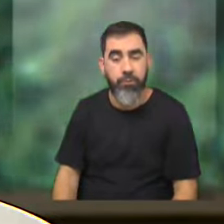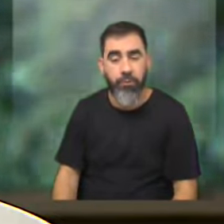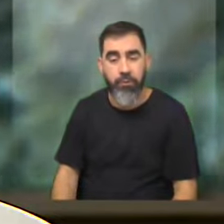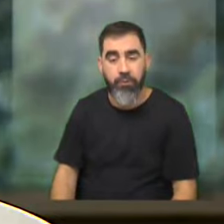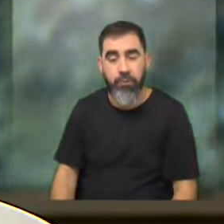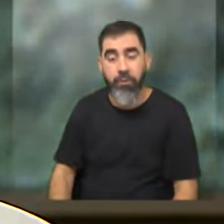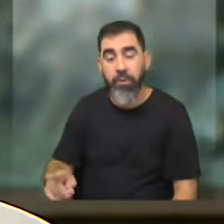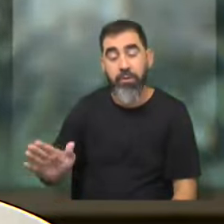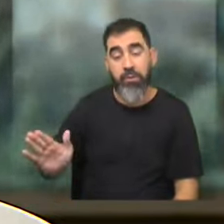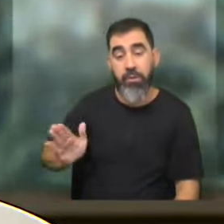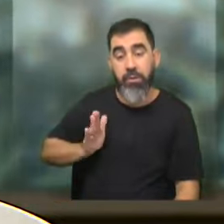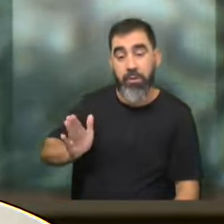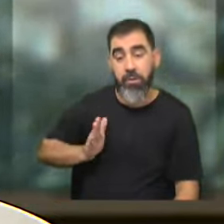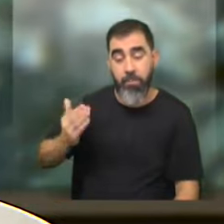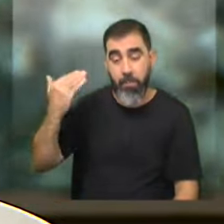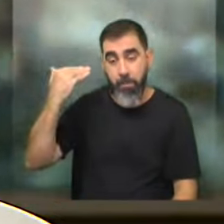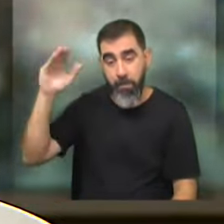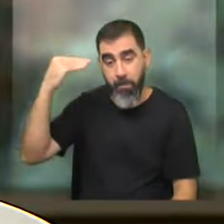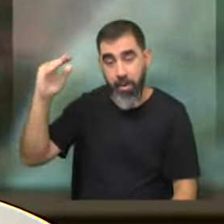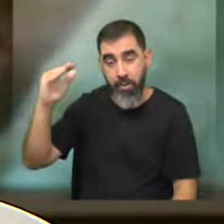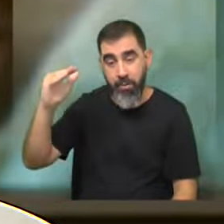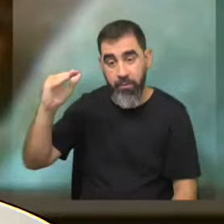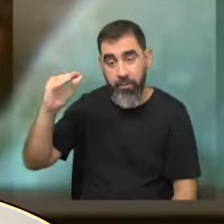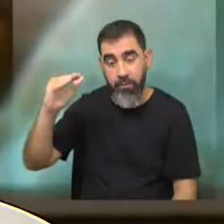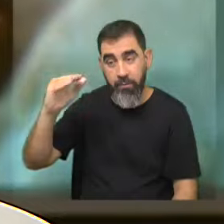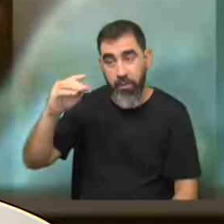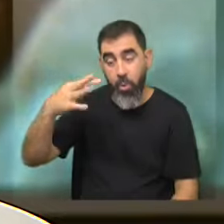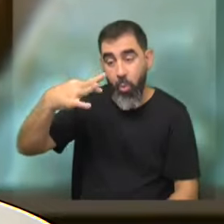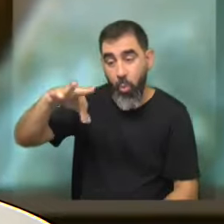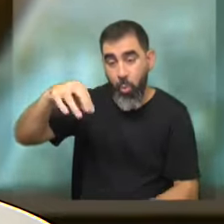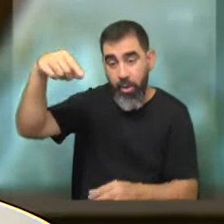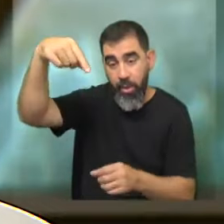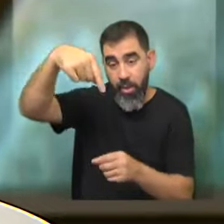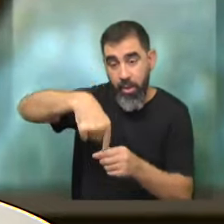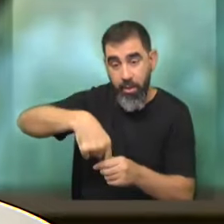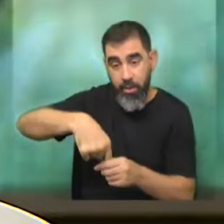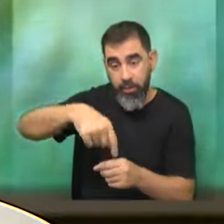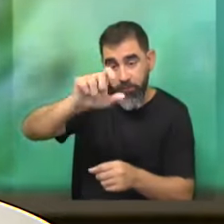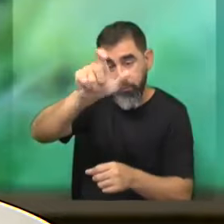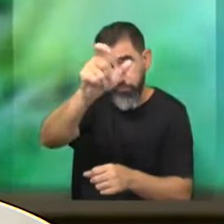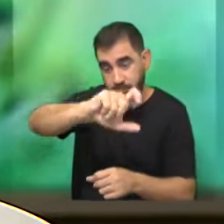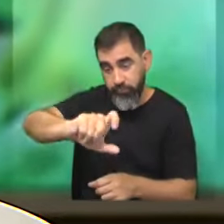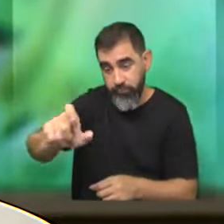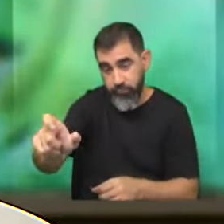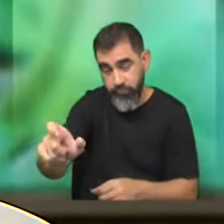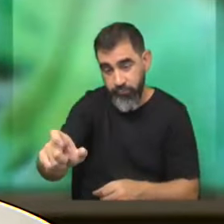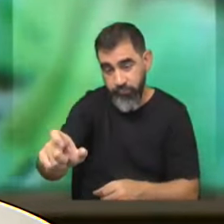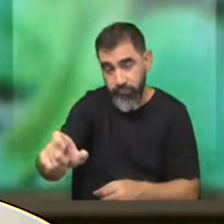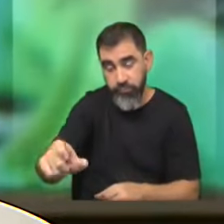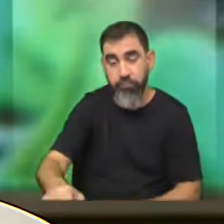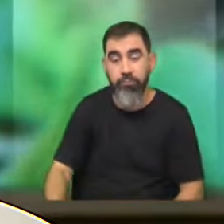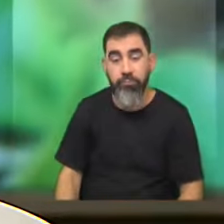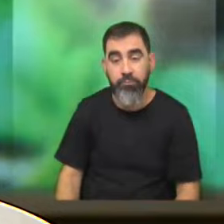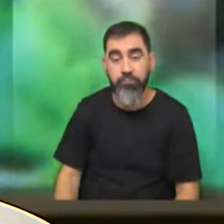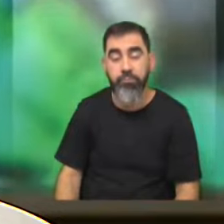En este caso es de una hembra, es de un adulto. Tiene una única entrada, tiene un tubo, que claramente es vertical o tiende a